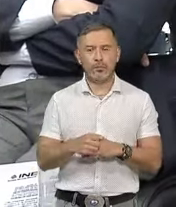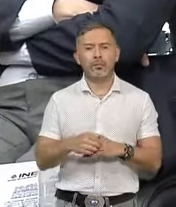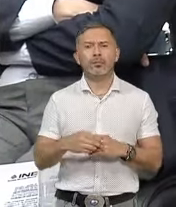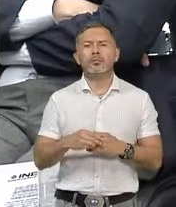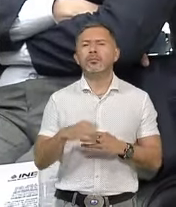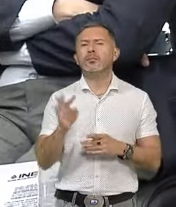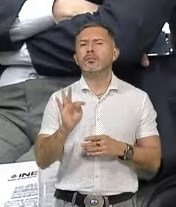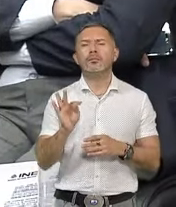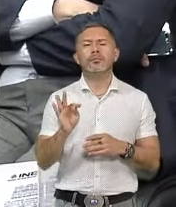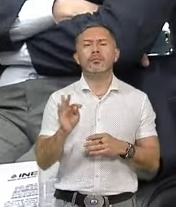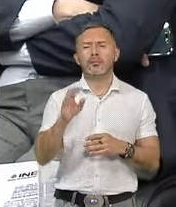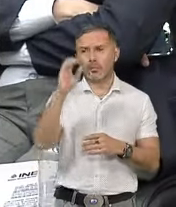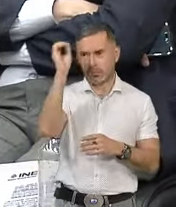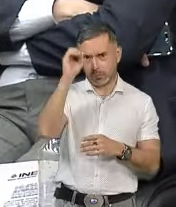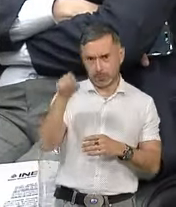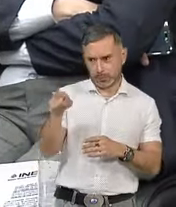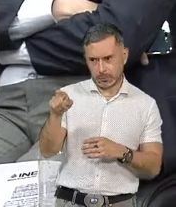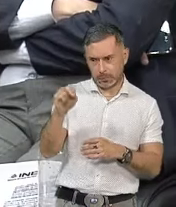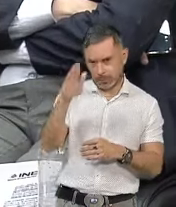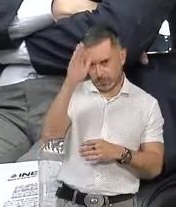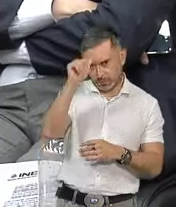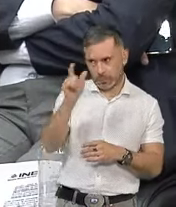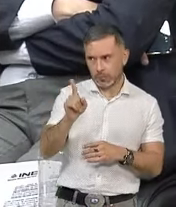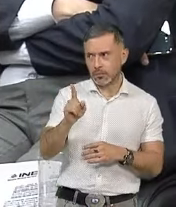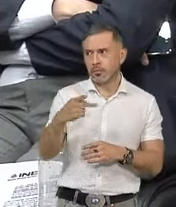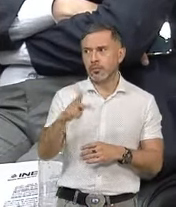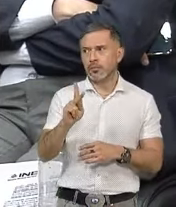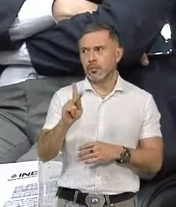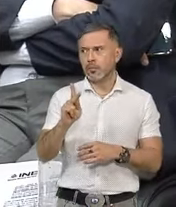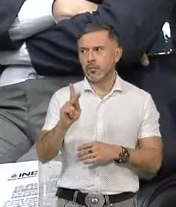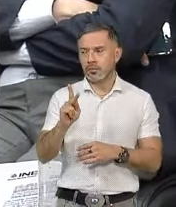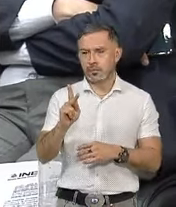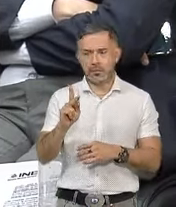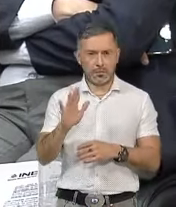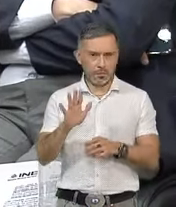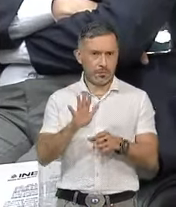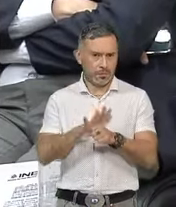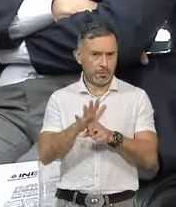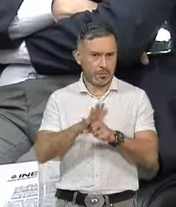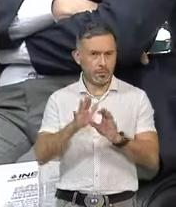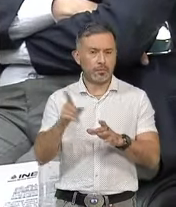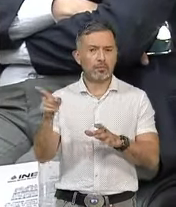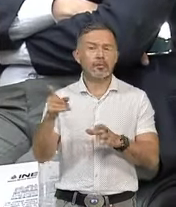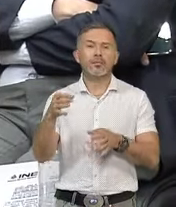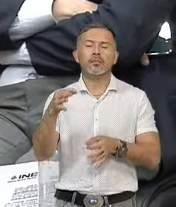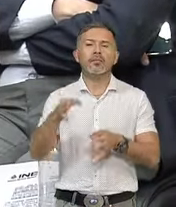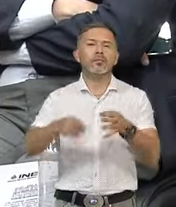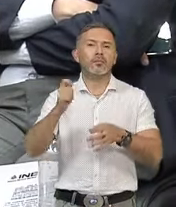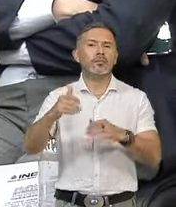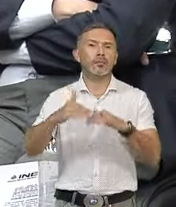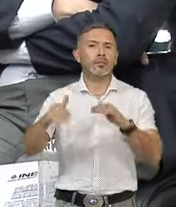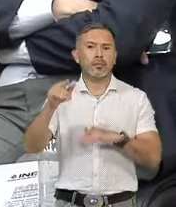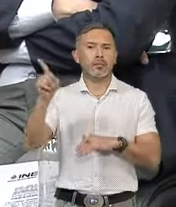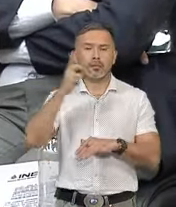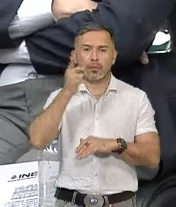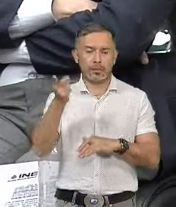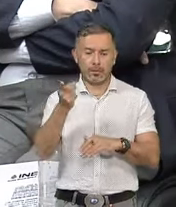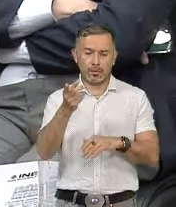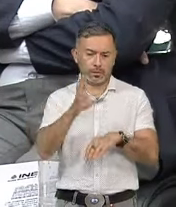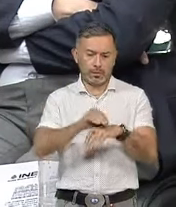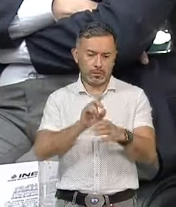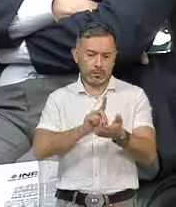determinada opinión pero eso está cubierto y lo ha dicho la suprema corte por lo que implica la libertad de